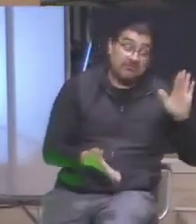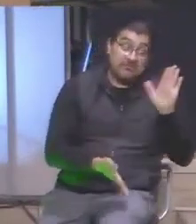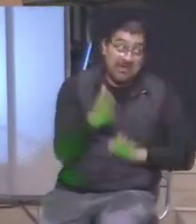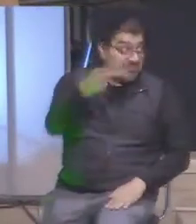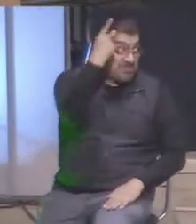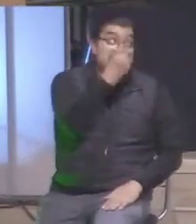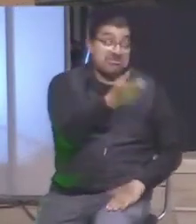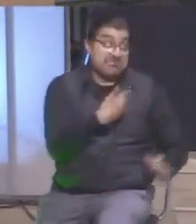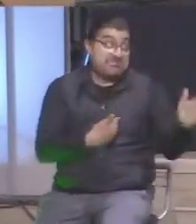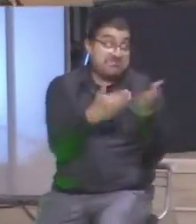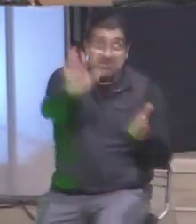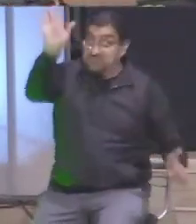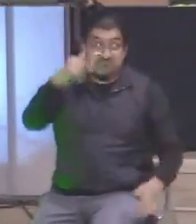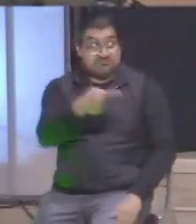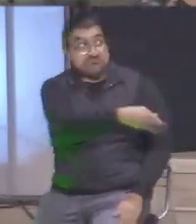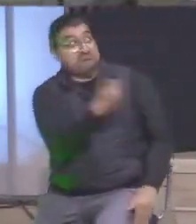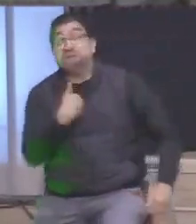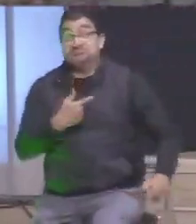van de la